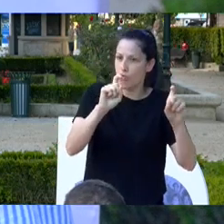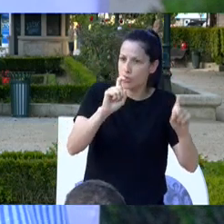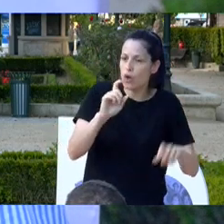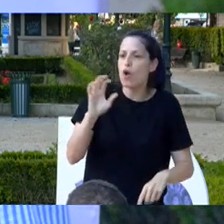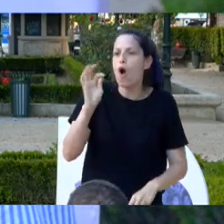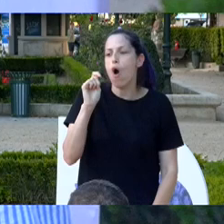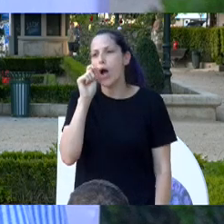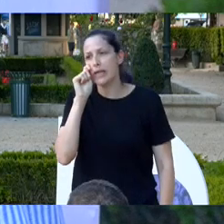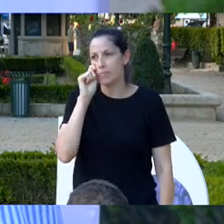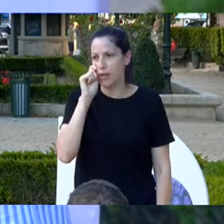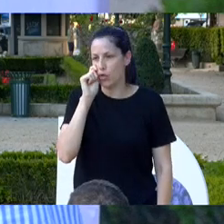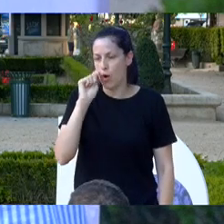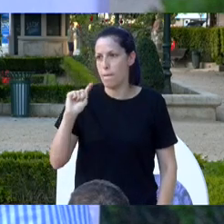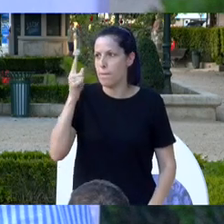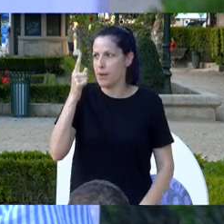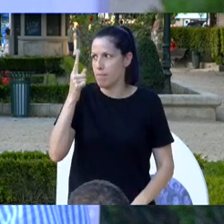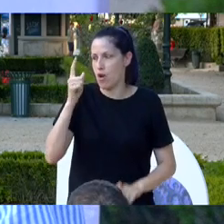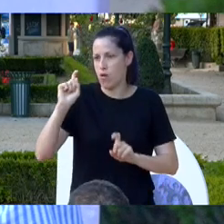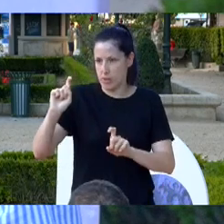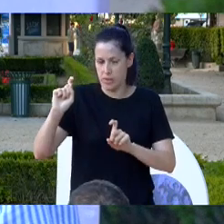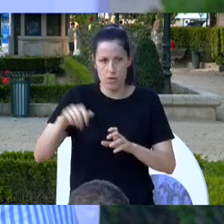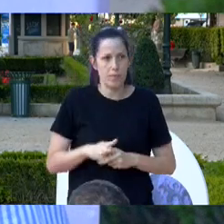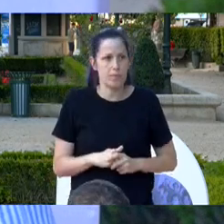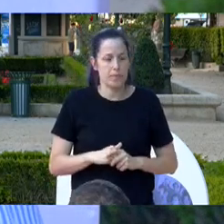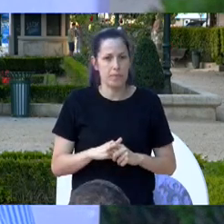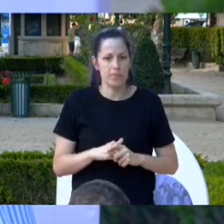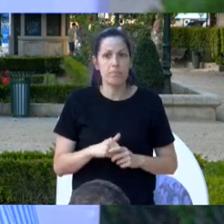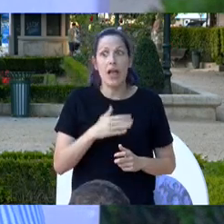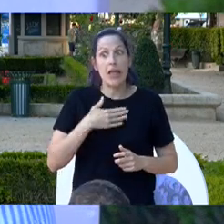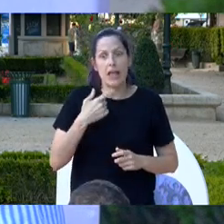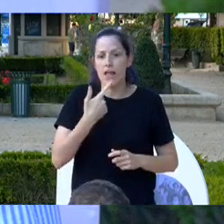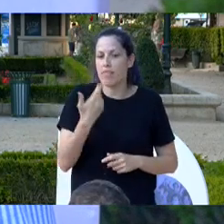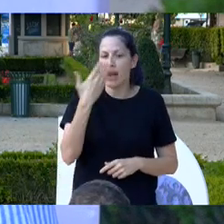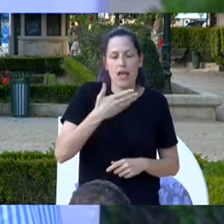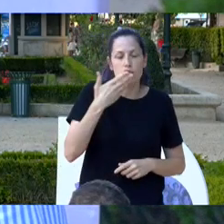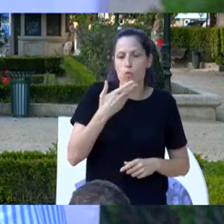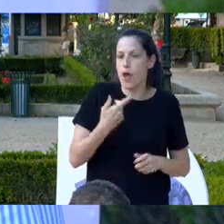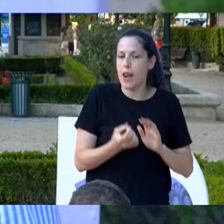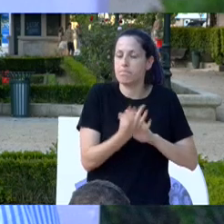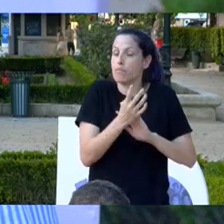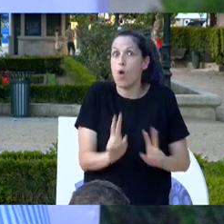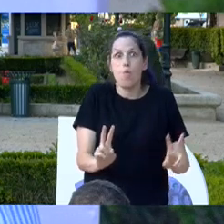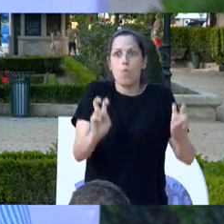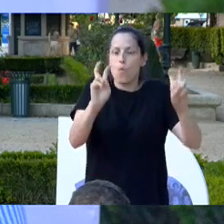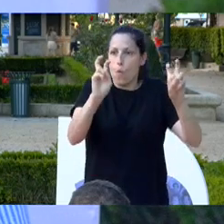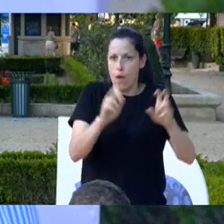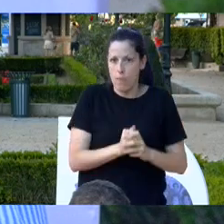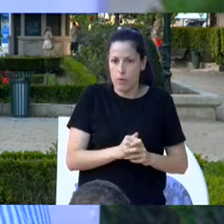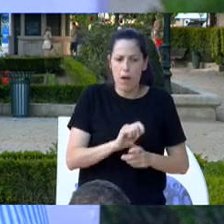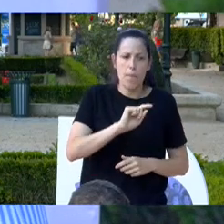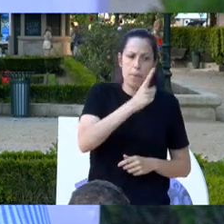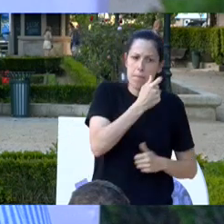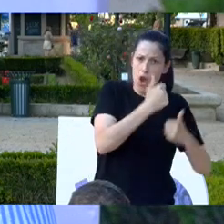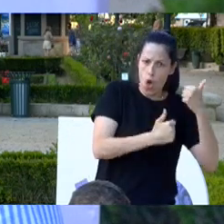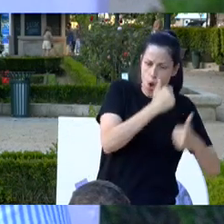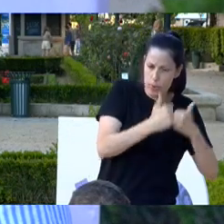primeiro ensino. É dicir, que hasta niso era absolutamente novedosa a escola. Facer as oposicións antes de empezar, facer